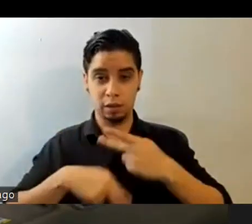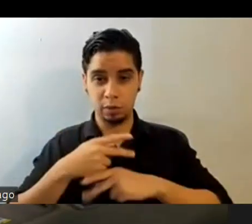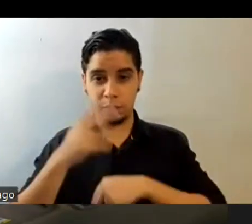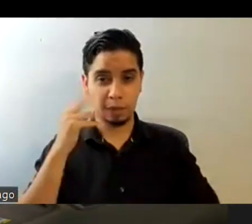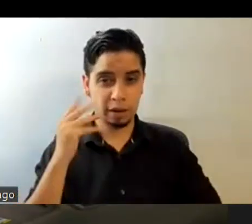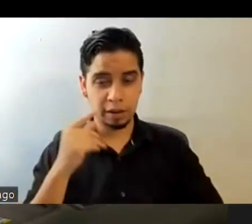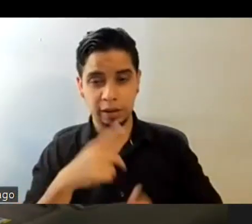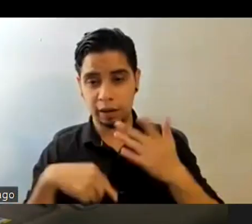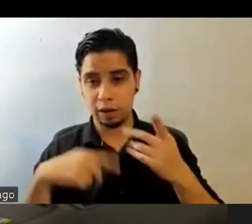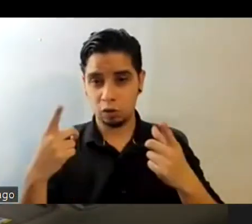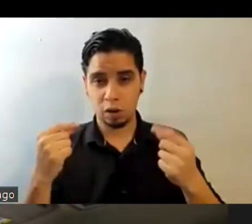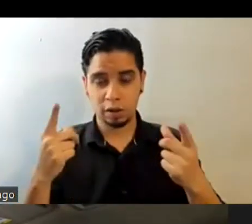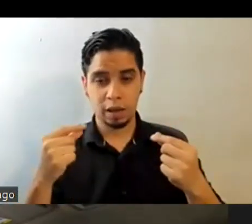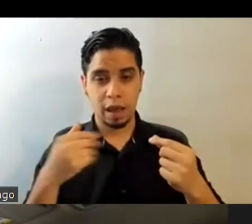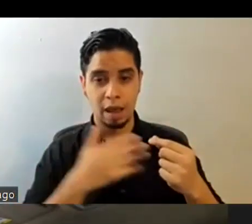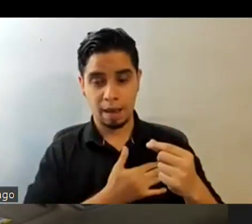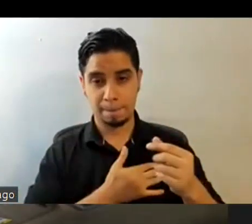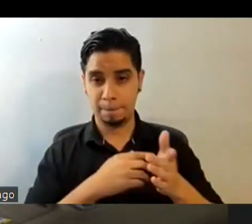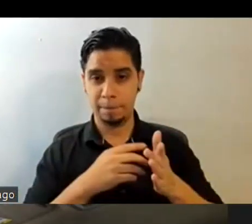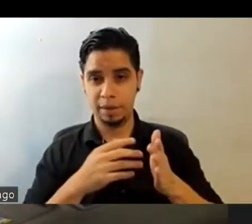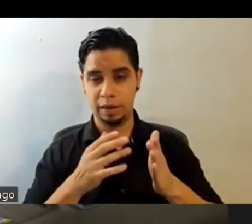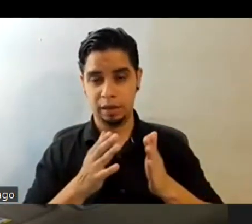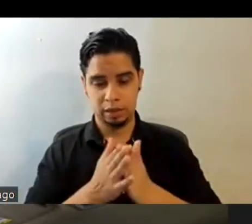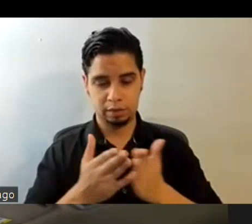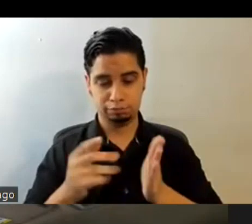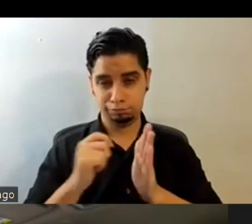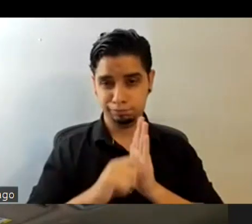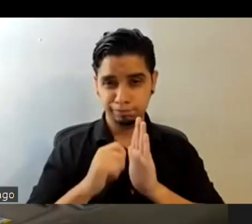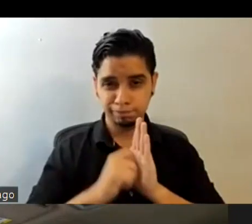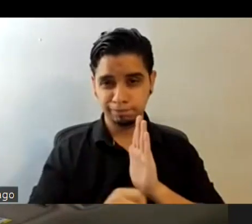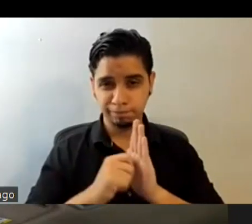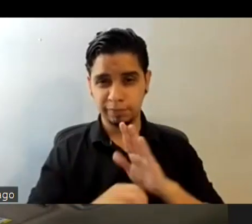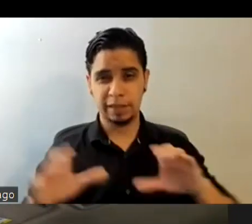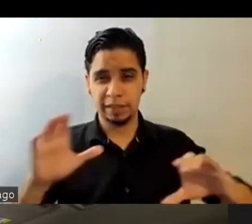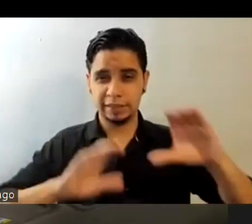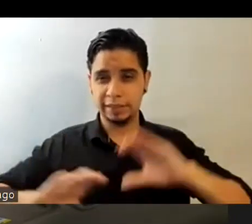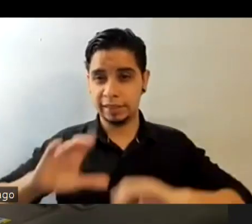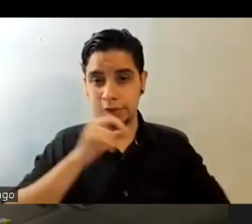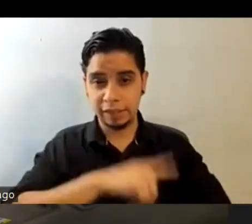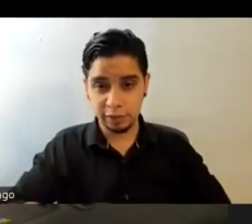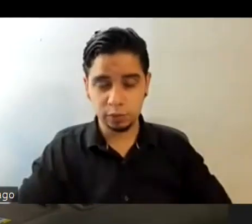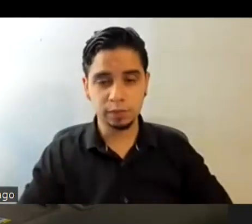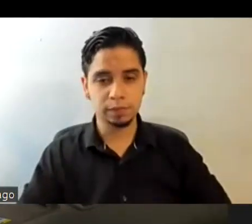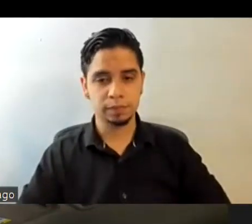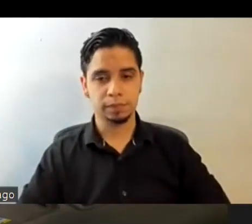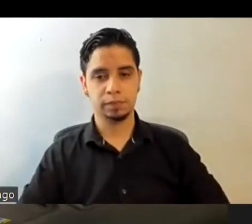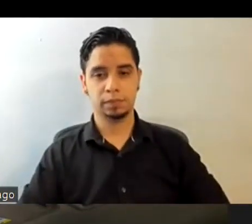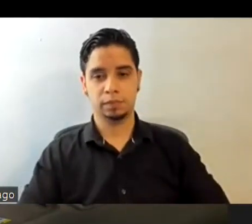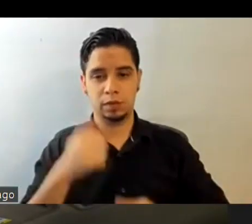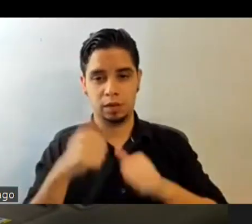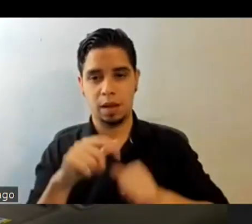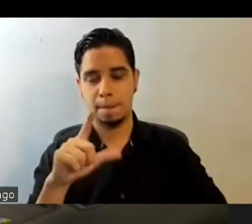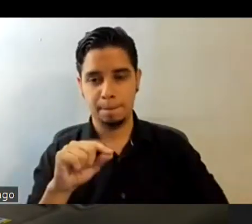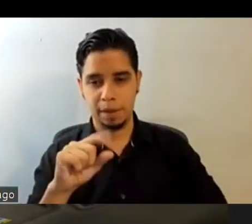lo que escribía en mis libros era sobre eso, sobre ciencia ficción. Así que yo me acordaba que en 2063 yo